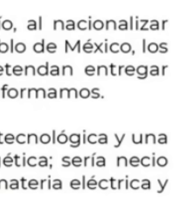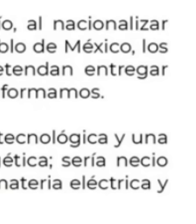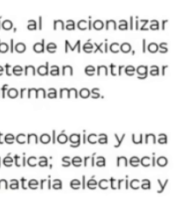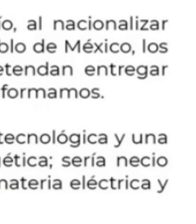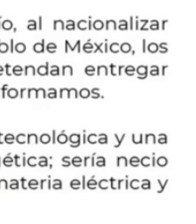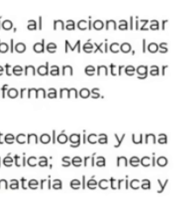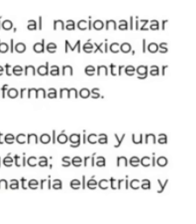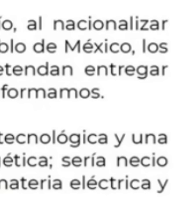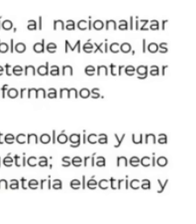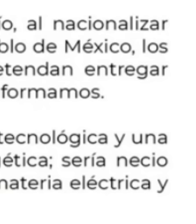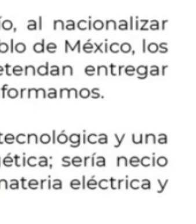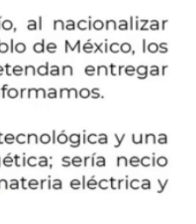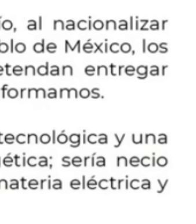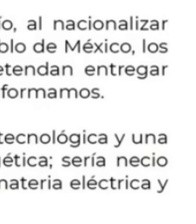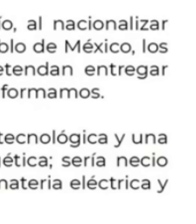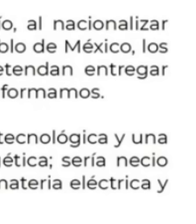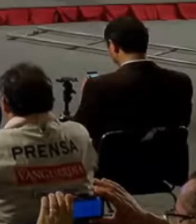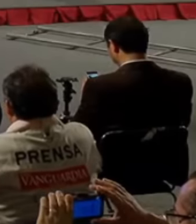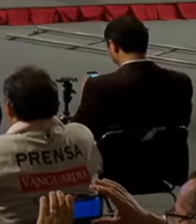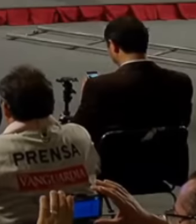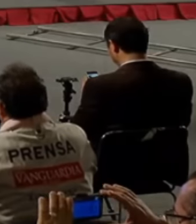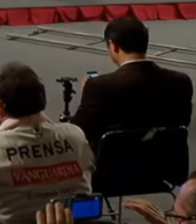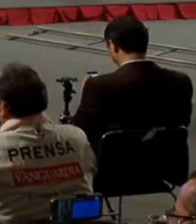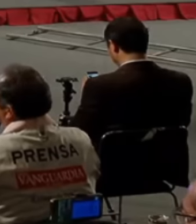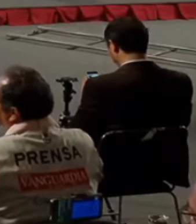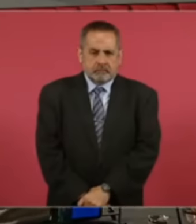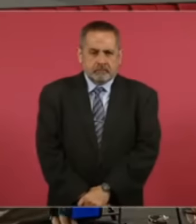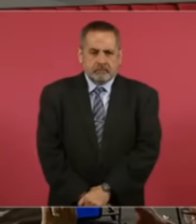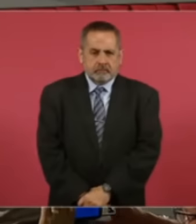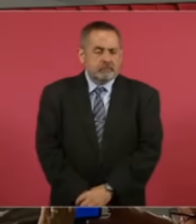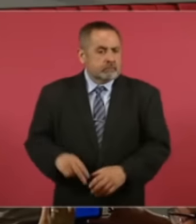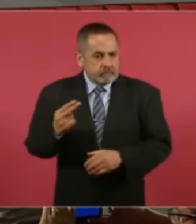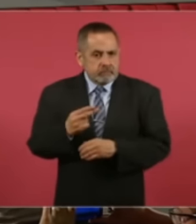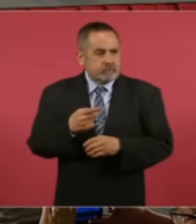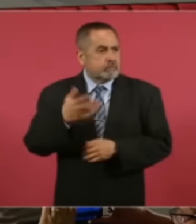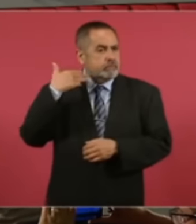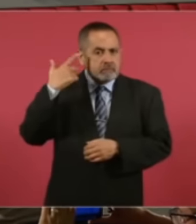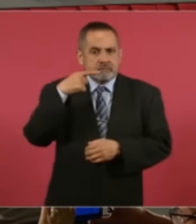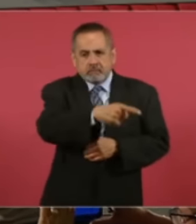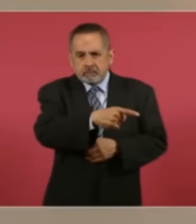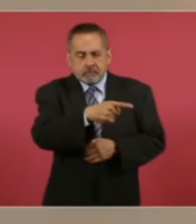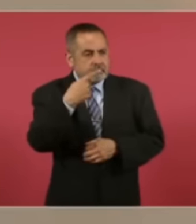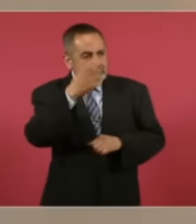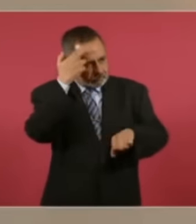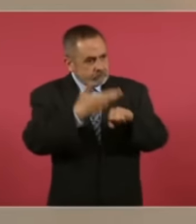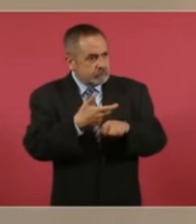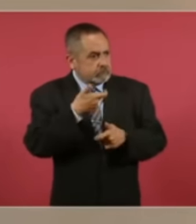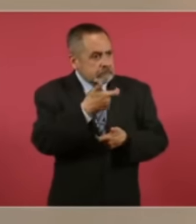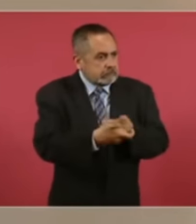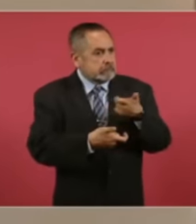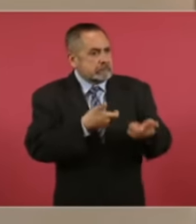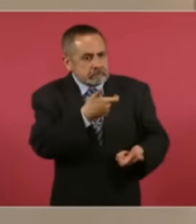se contara con más ingresos para pagar más por la energía eléctrica.